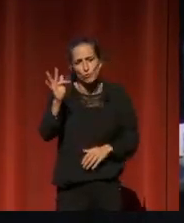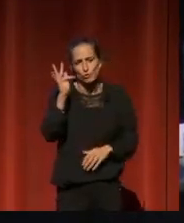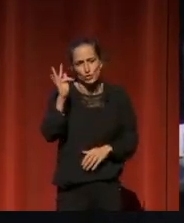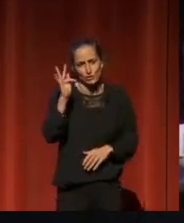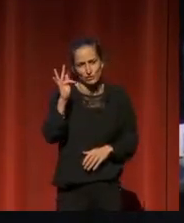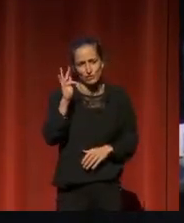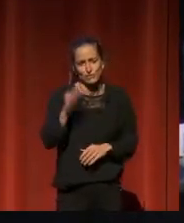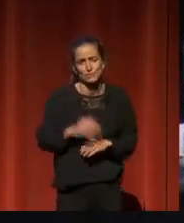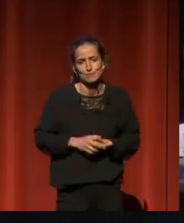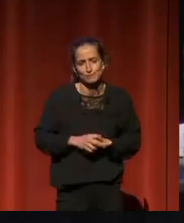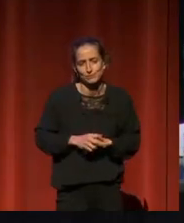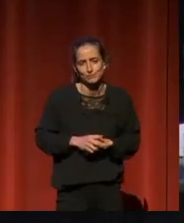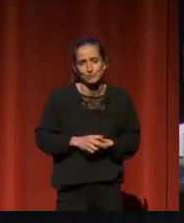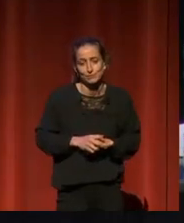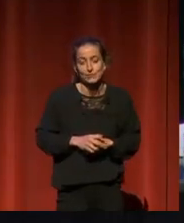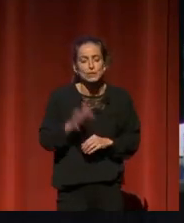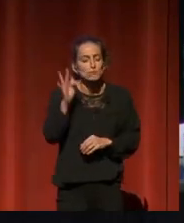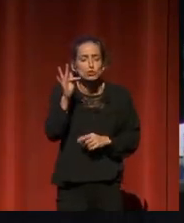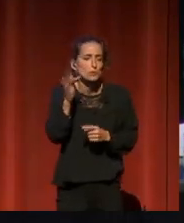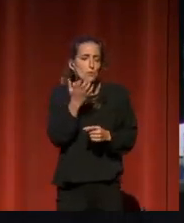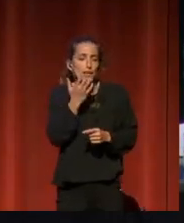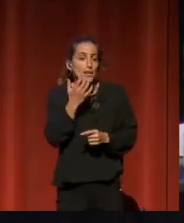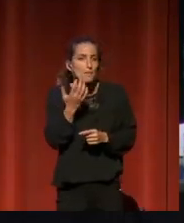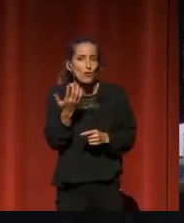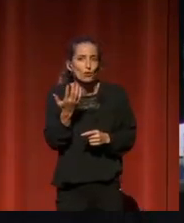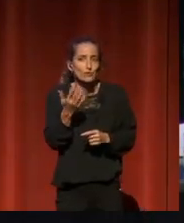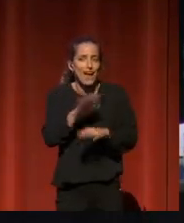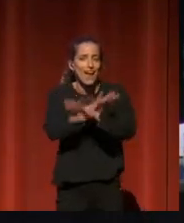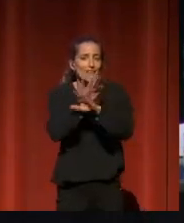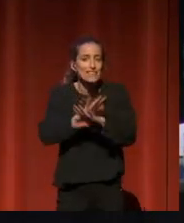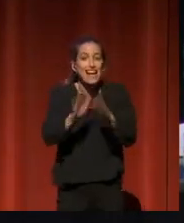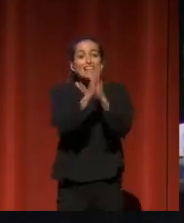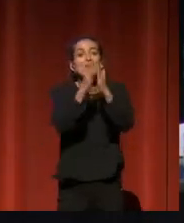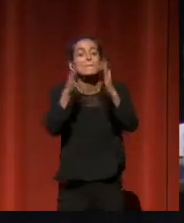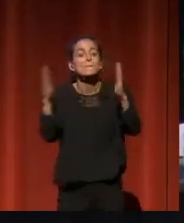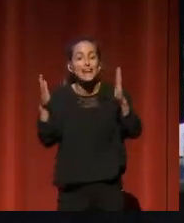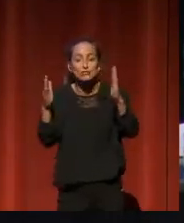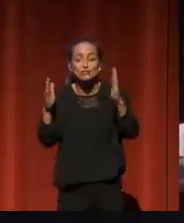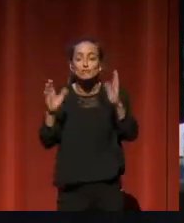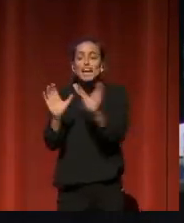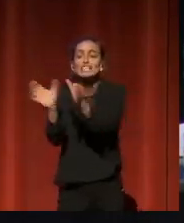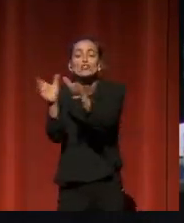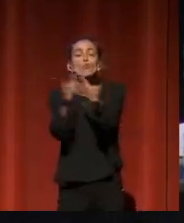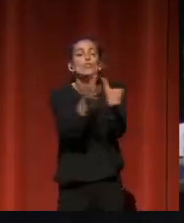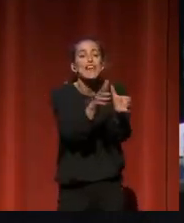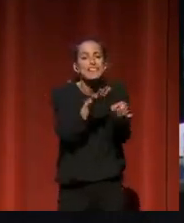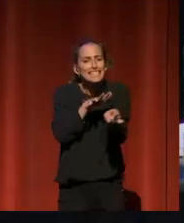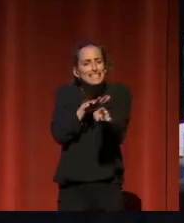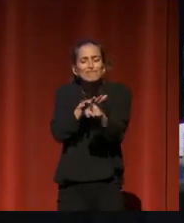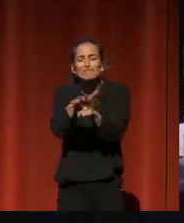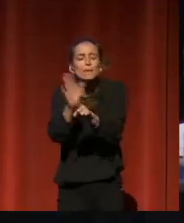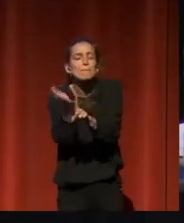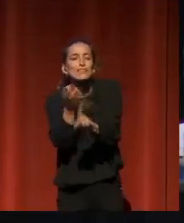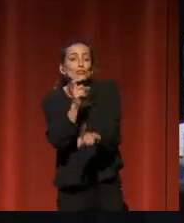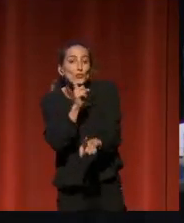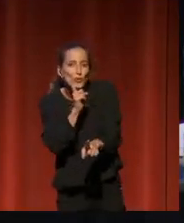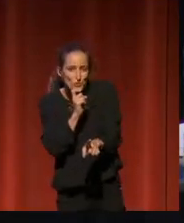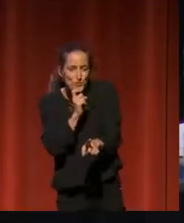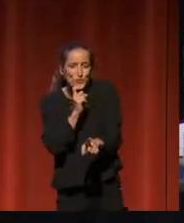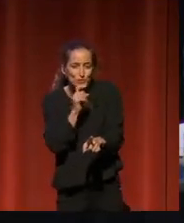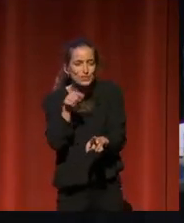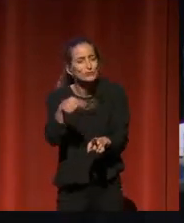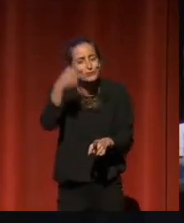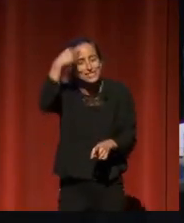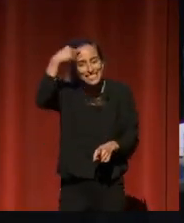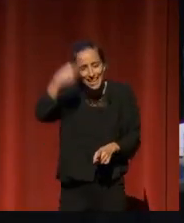e mensurar el impacto de las bibliotecas en las comunidades porque tú vas a oír lo que